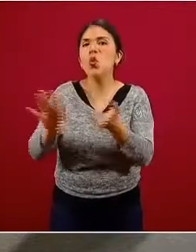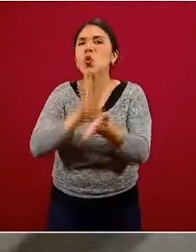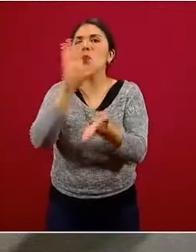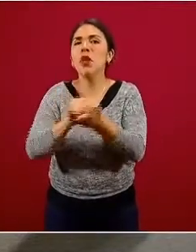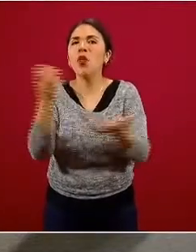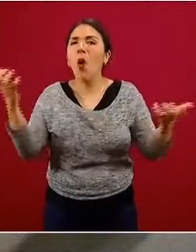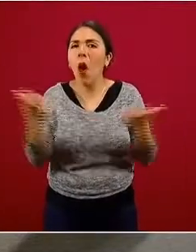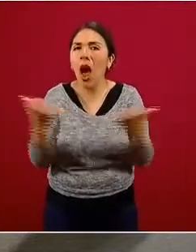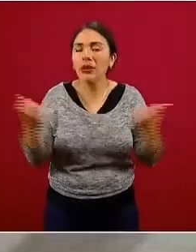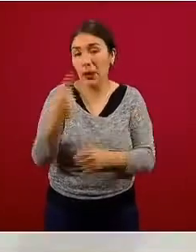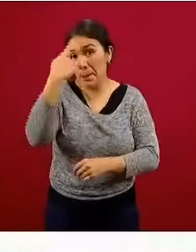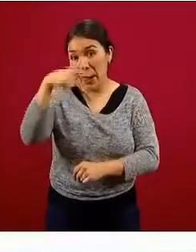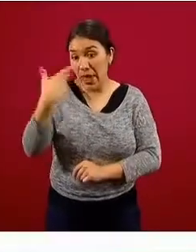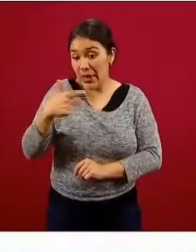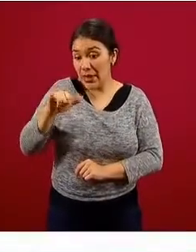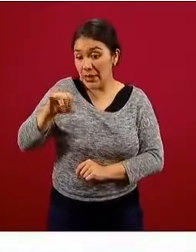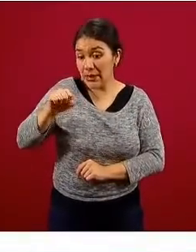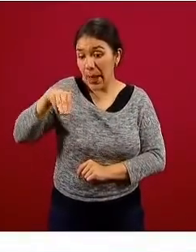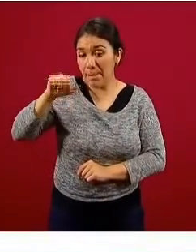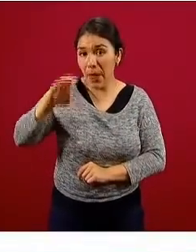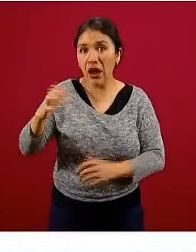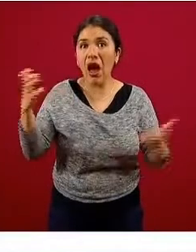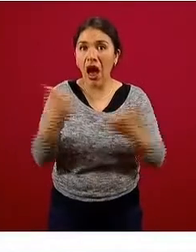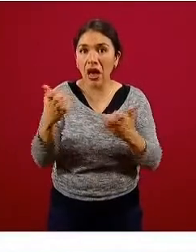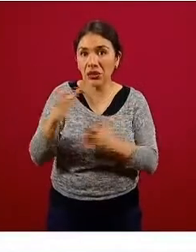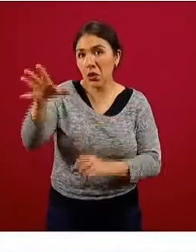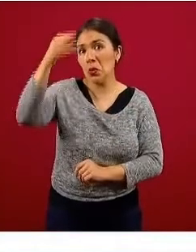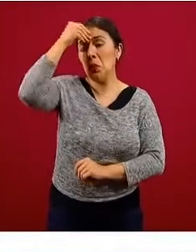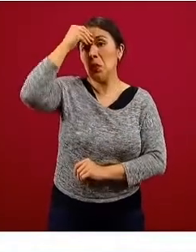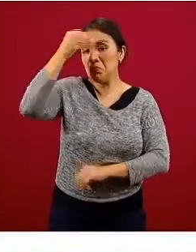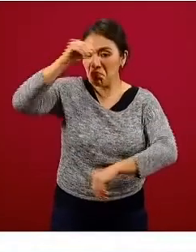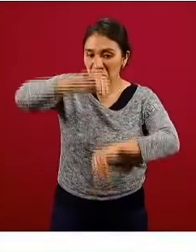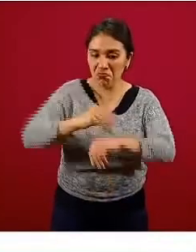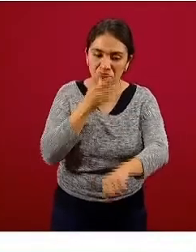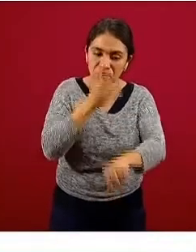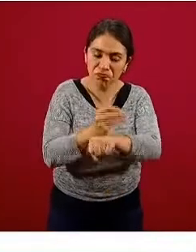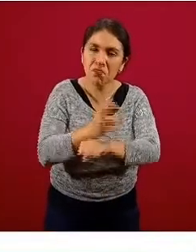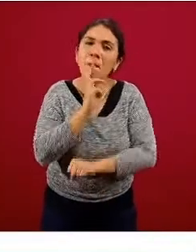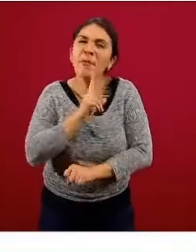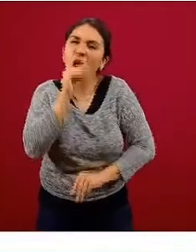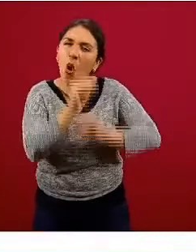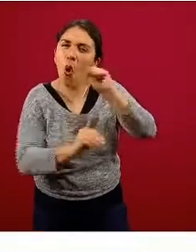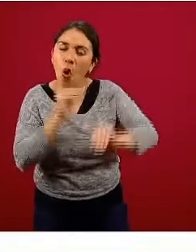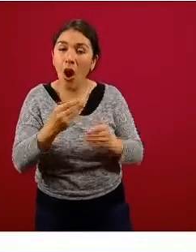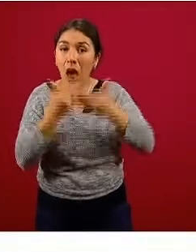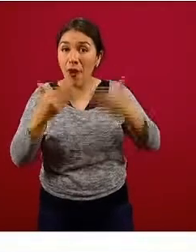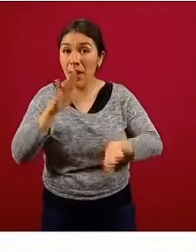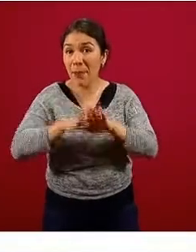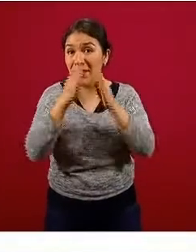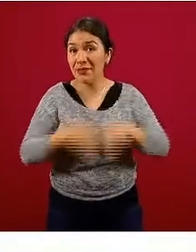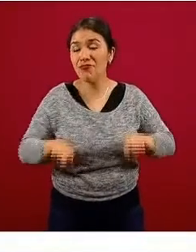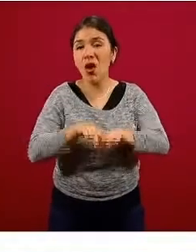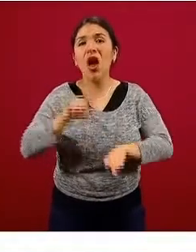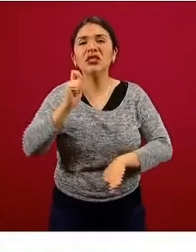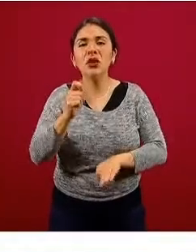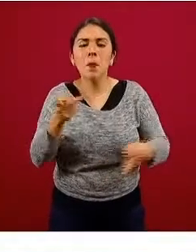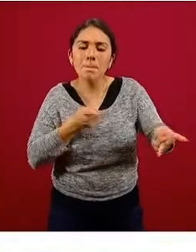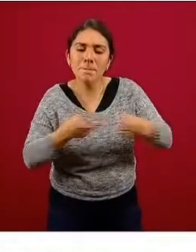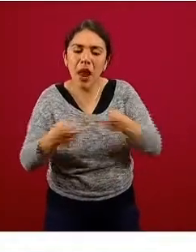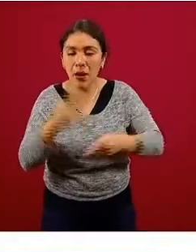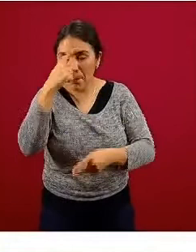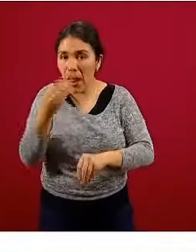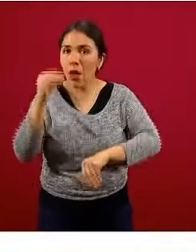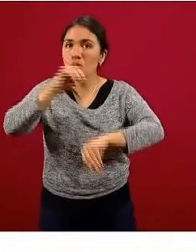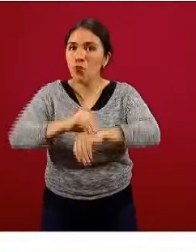de acciones que GISAMAC retoma y mejora, pero lo más importante de todo es, hace un plan para